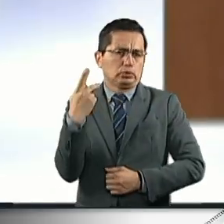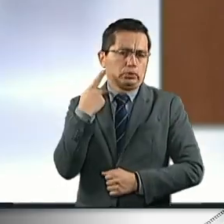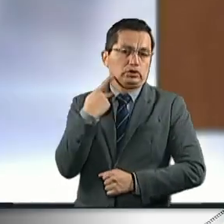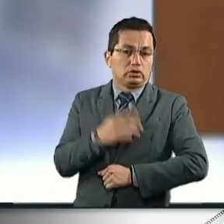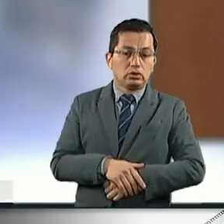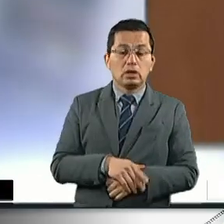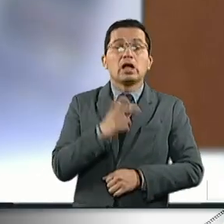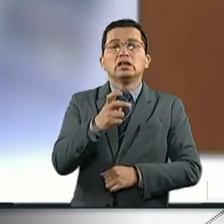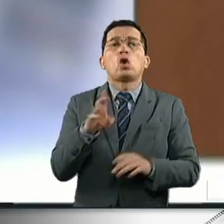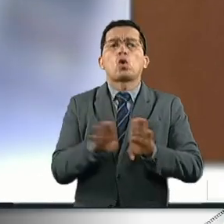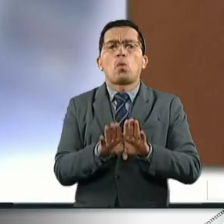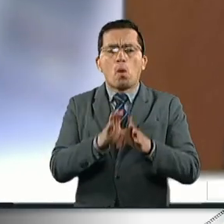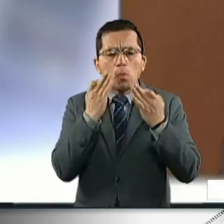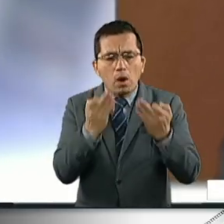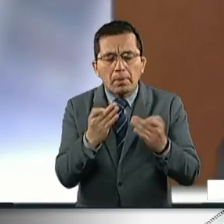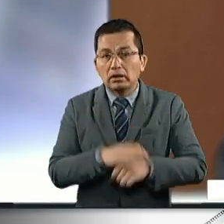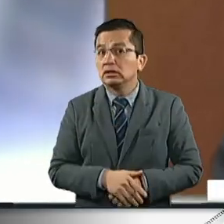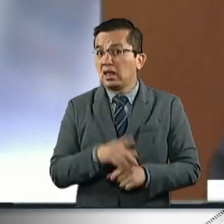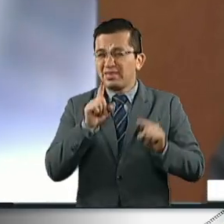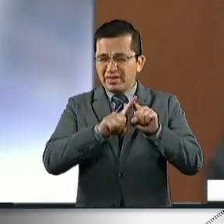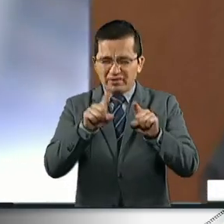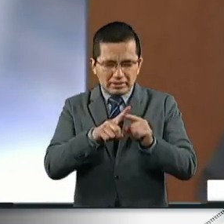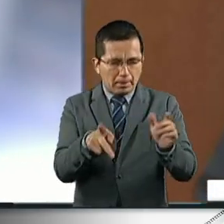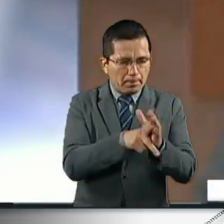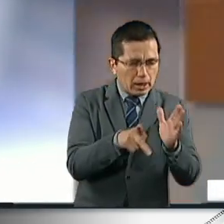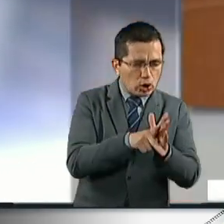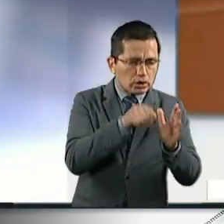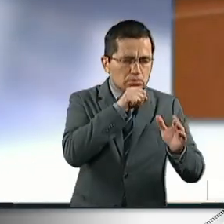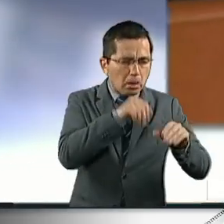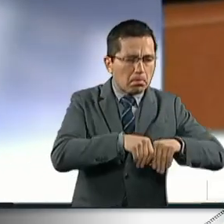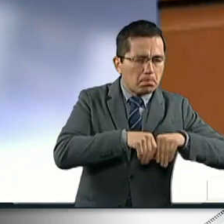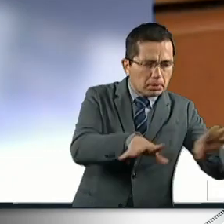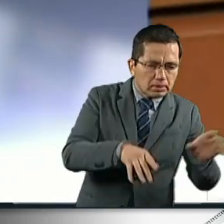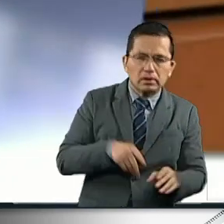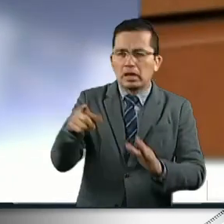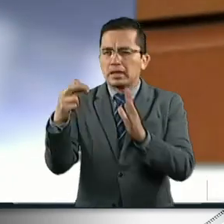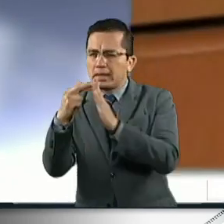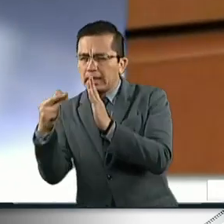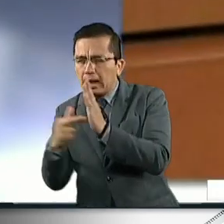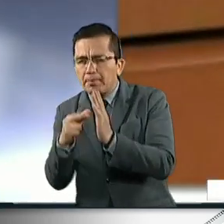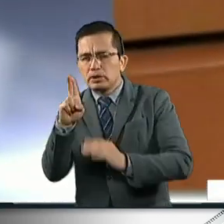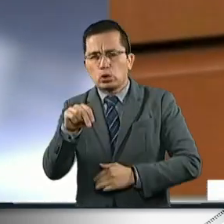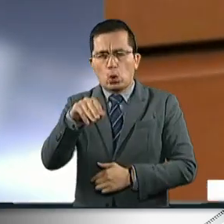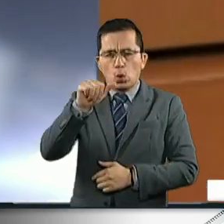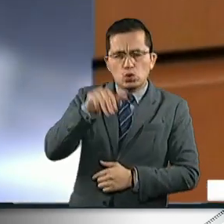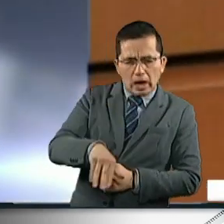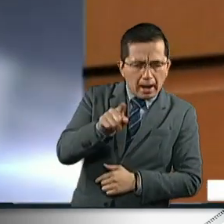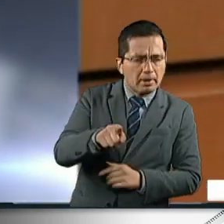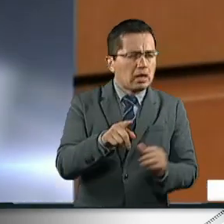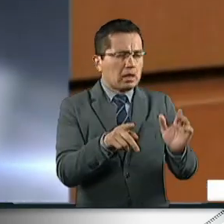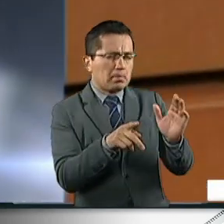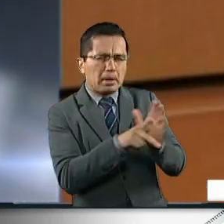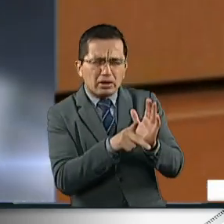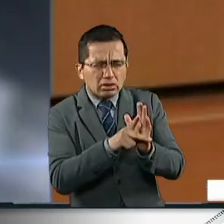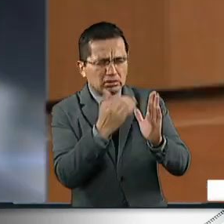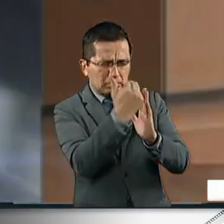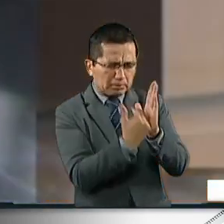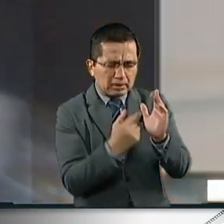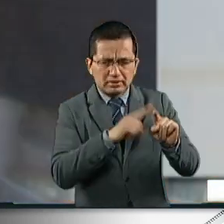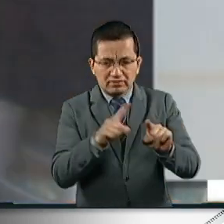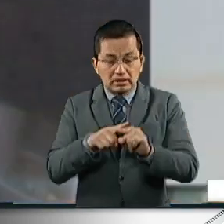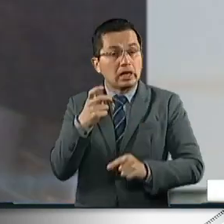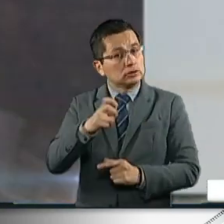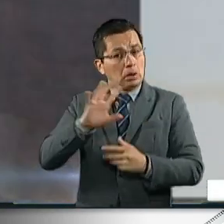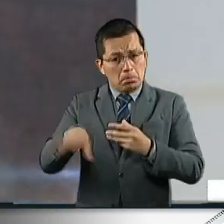notas de académicos boletines reglamentos internos de la máxima casa de estudios mismos que fueron anexados